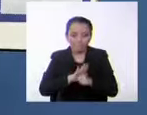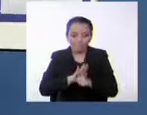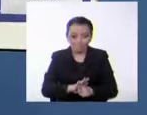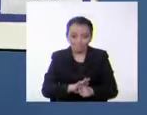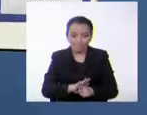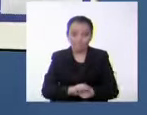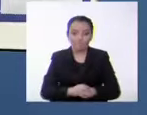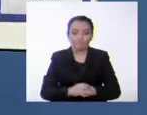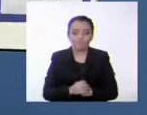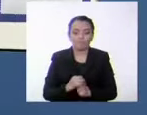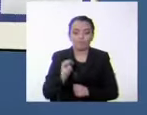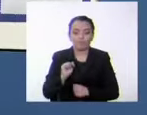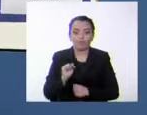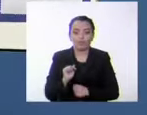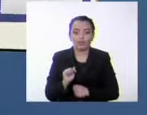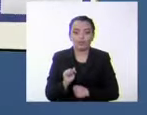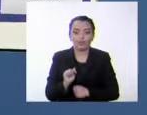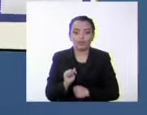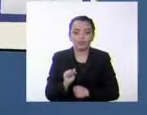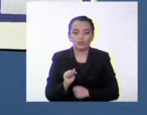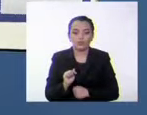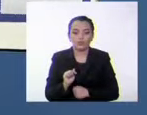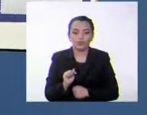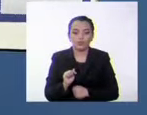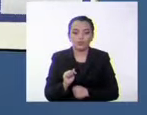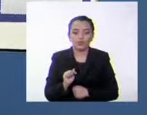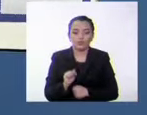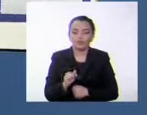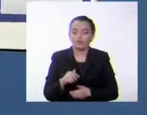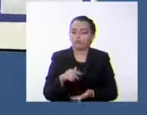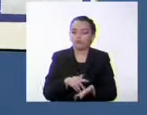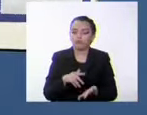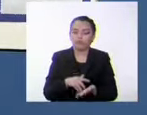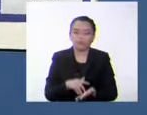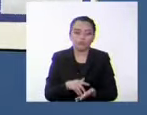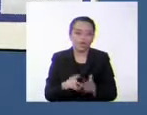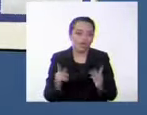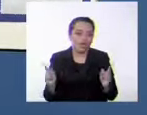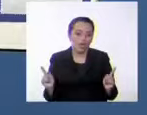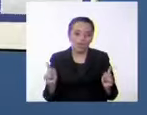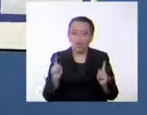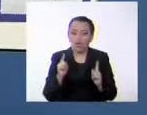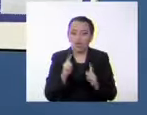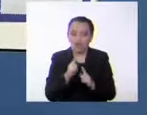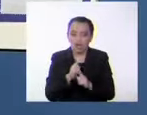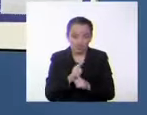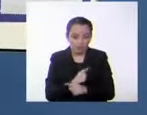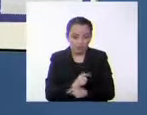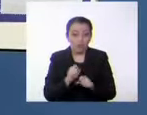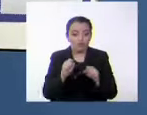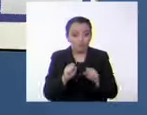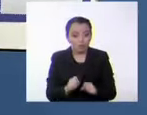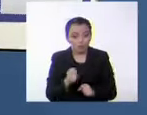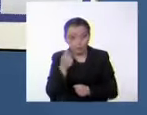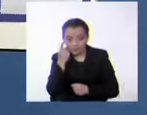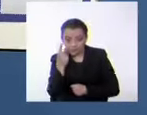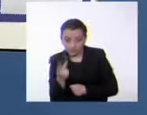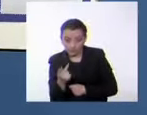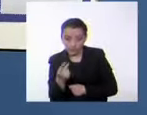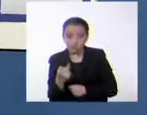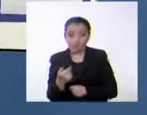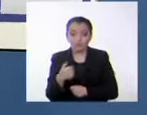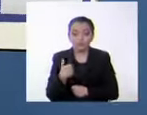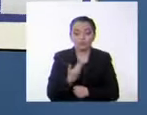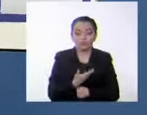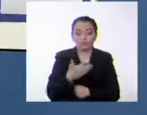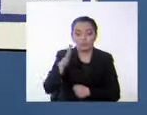vemos, el panorama para todos nuestros pueblos ancestros cambió a partir de esta conquista y pudimos ver nosotros cómo que en nuestro país, a